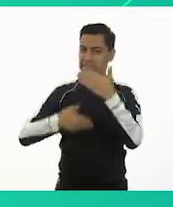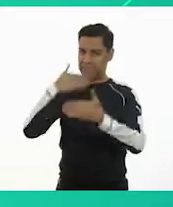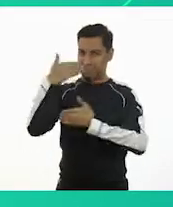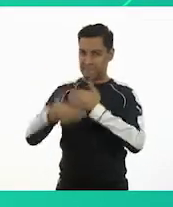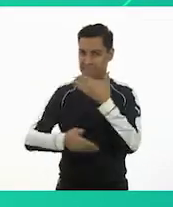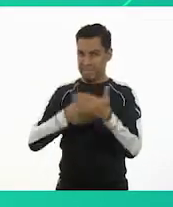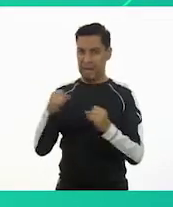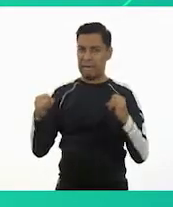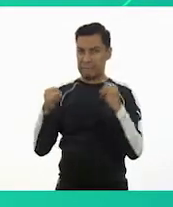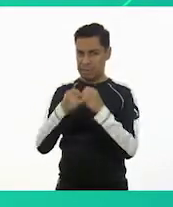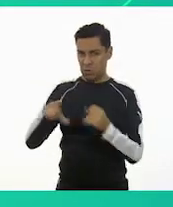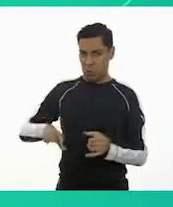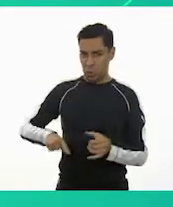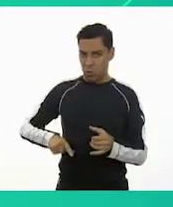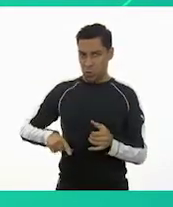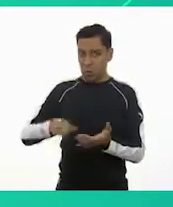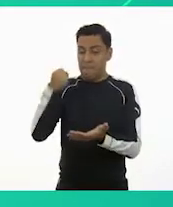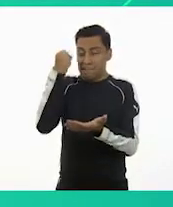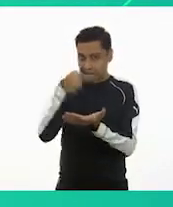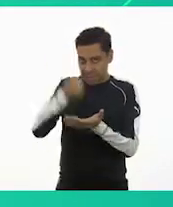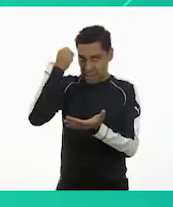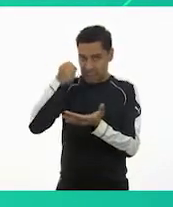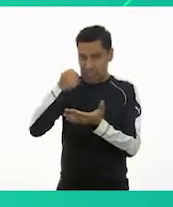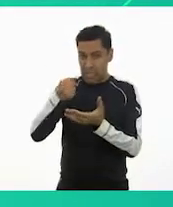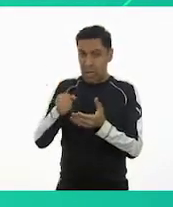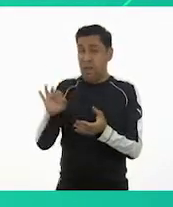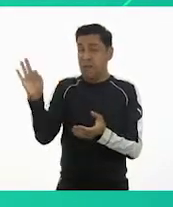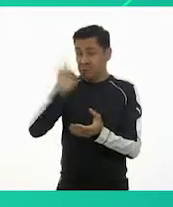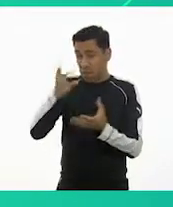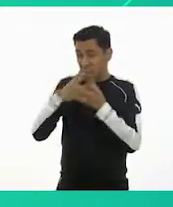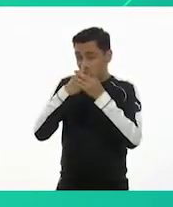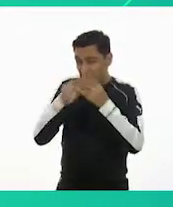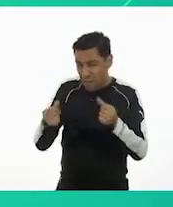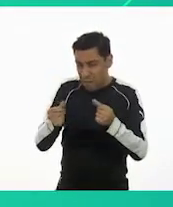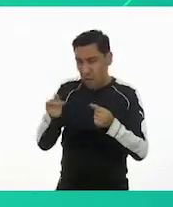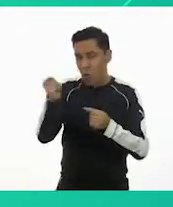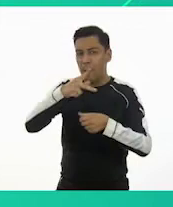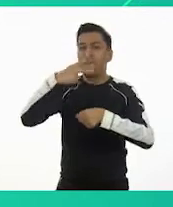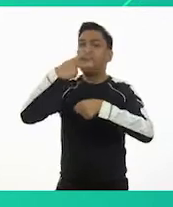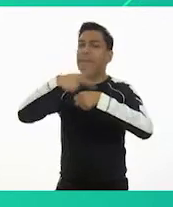de probablemente extinto a en peligro de extinción.